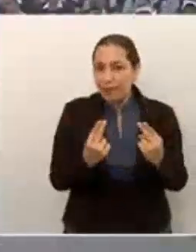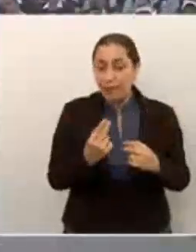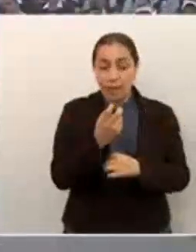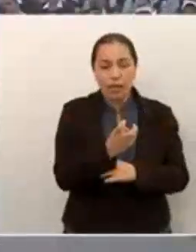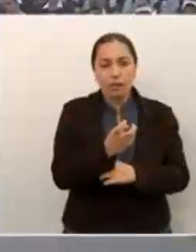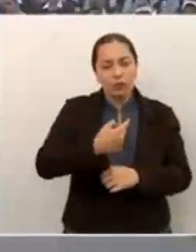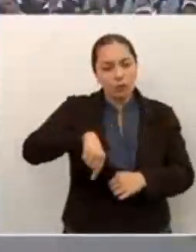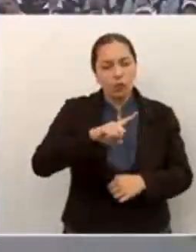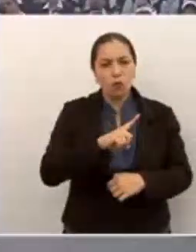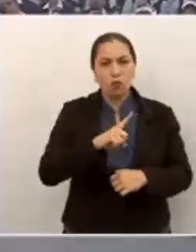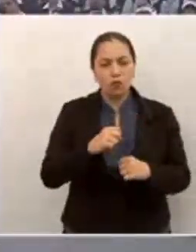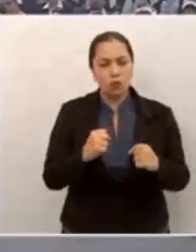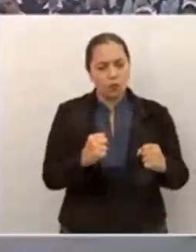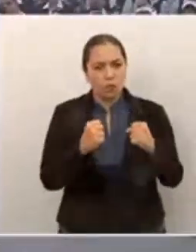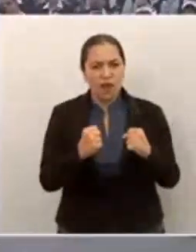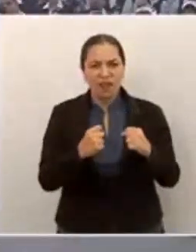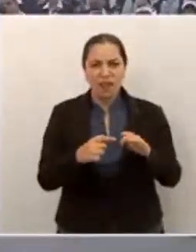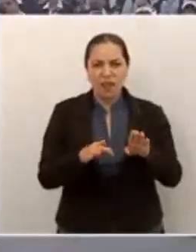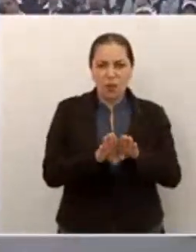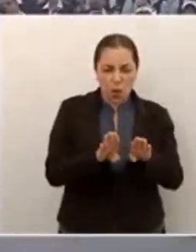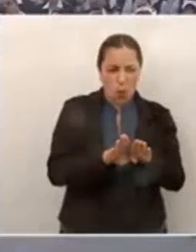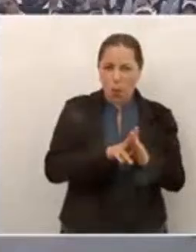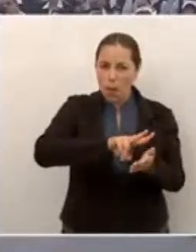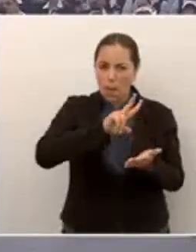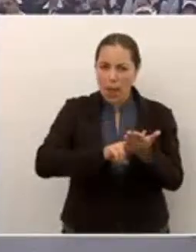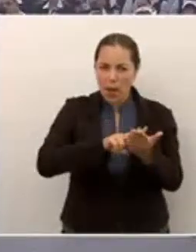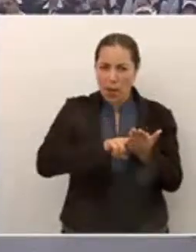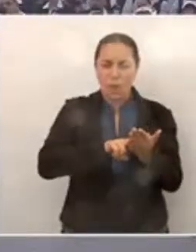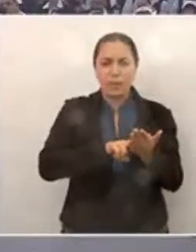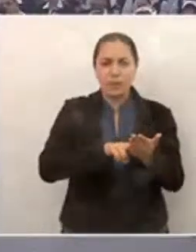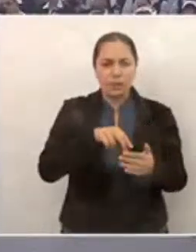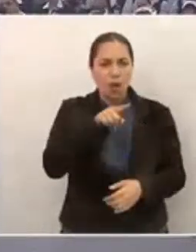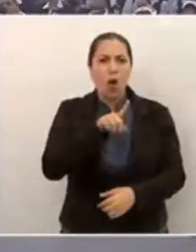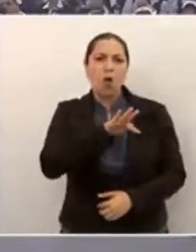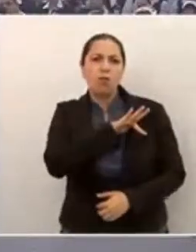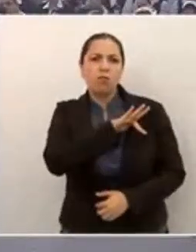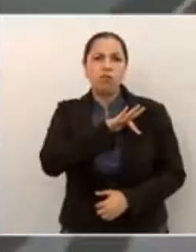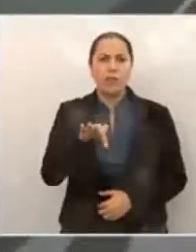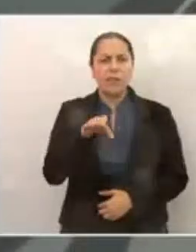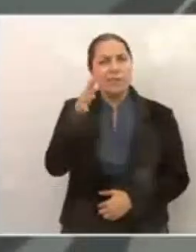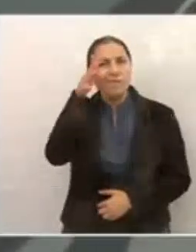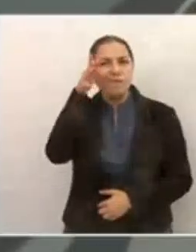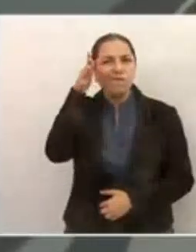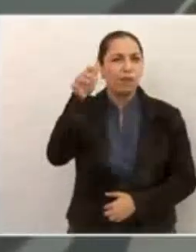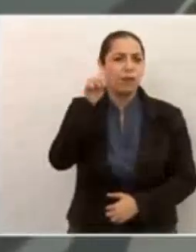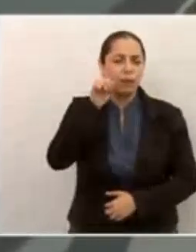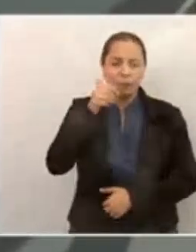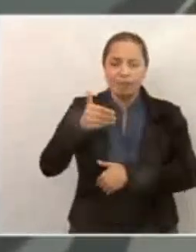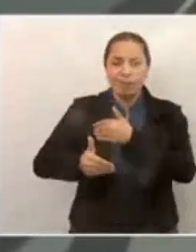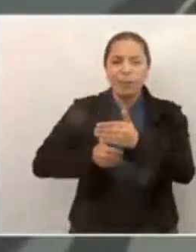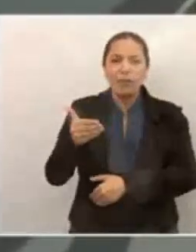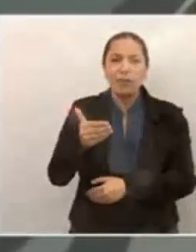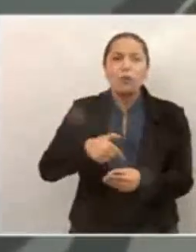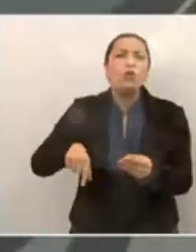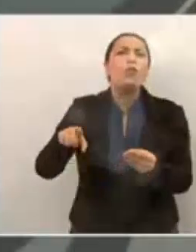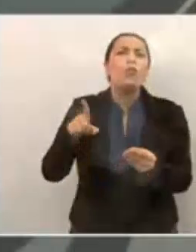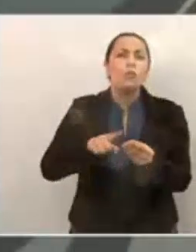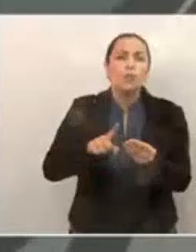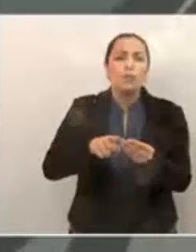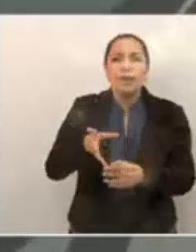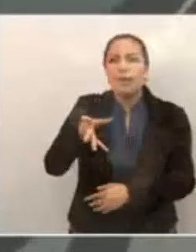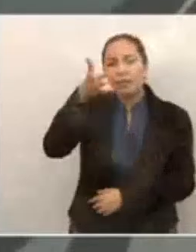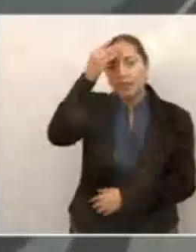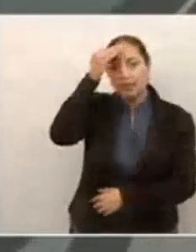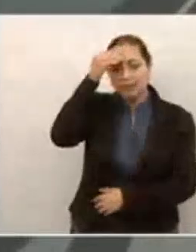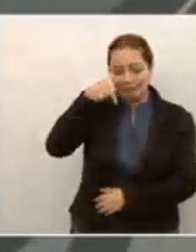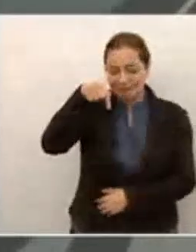Valentía para salir siempre adelante. ¿Dónde aprendimos esa valentía? En el pueblo